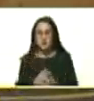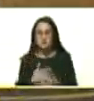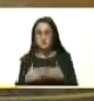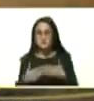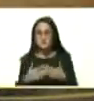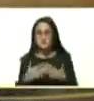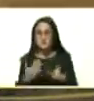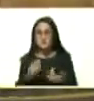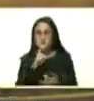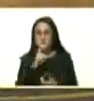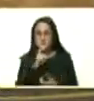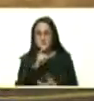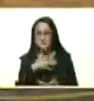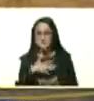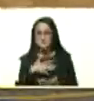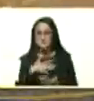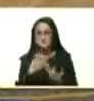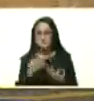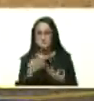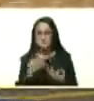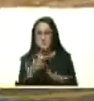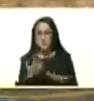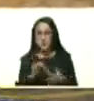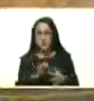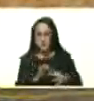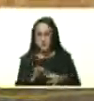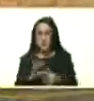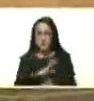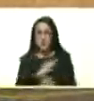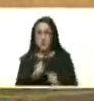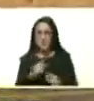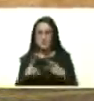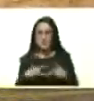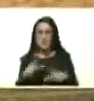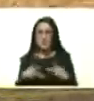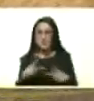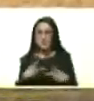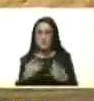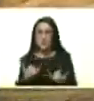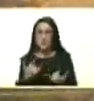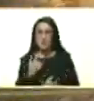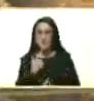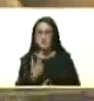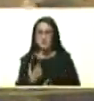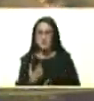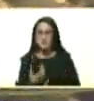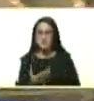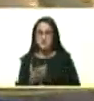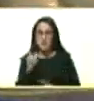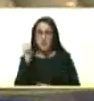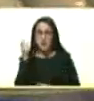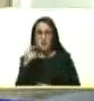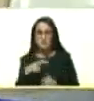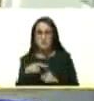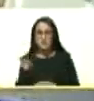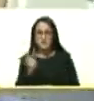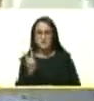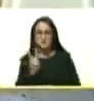de las complejidades y dificultades, bueno, uniendo las fuerzas productivas, hoy podemos decirle a Guárico y a